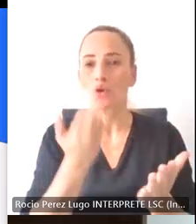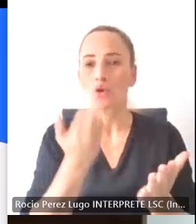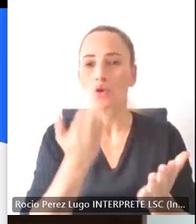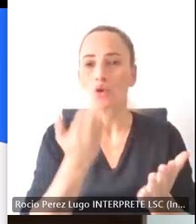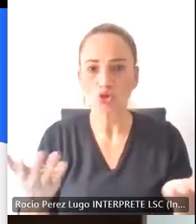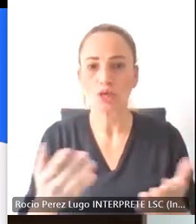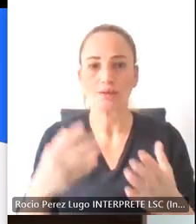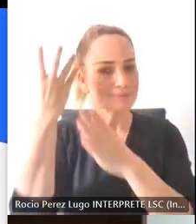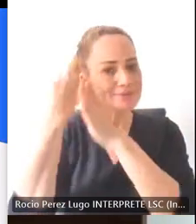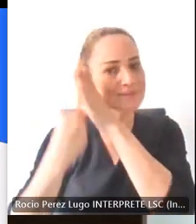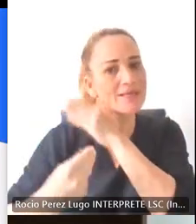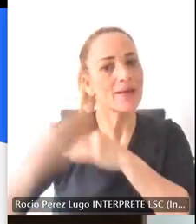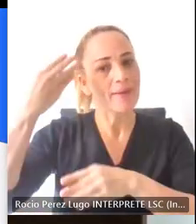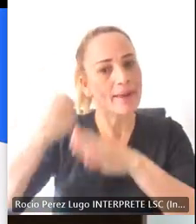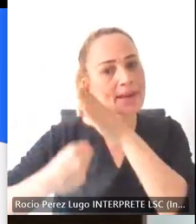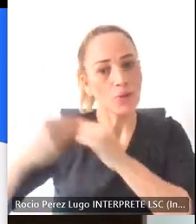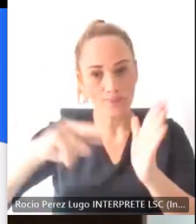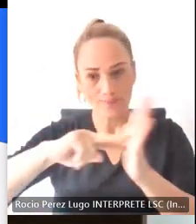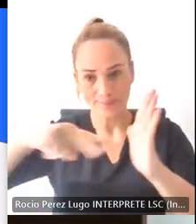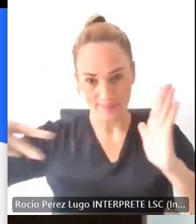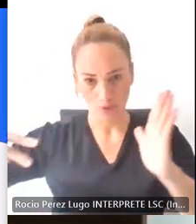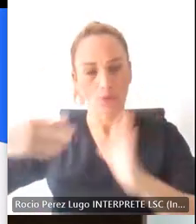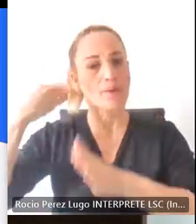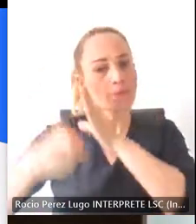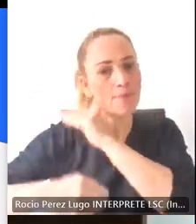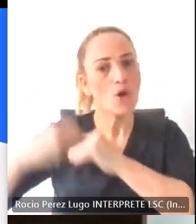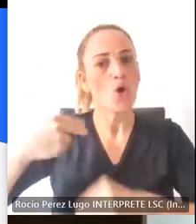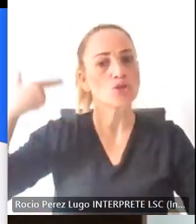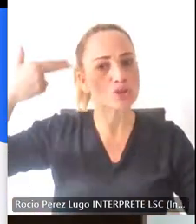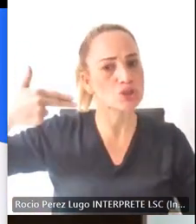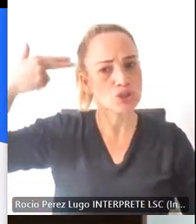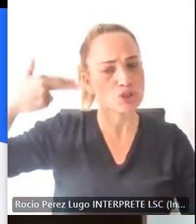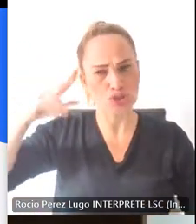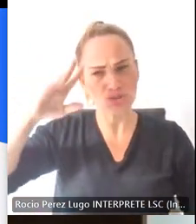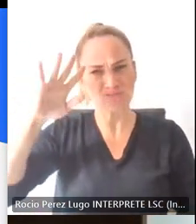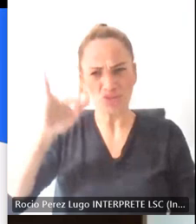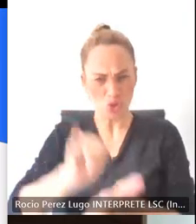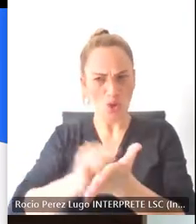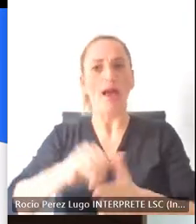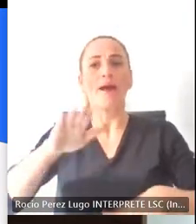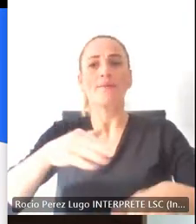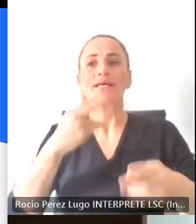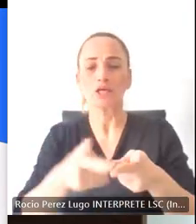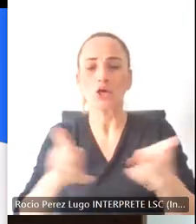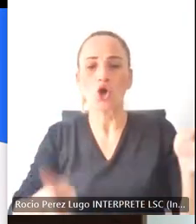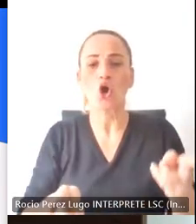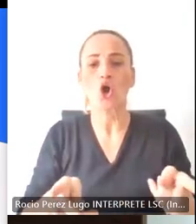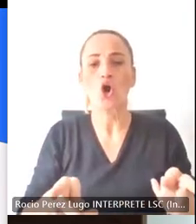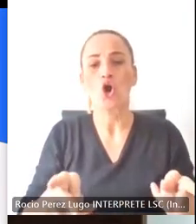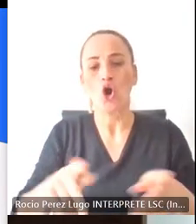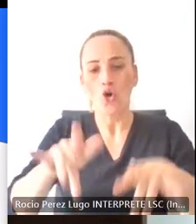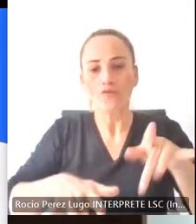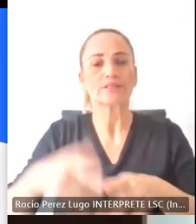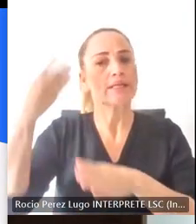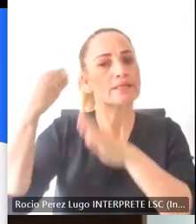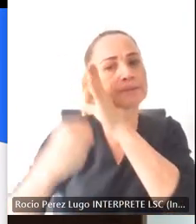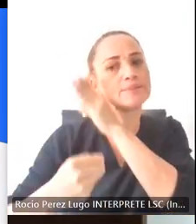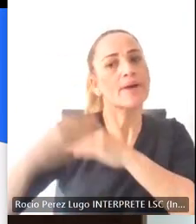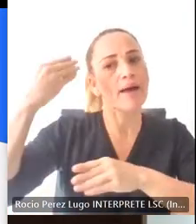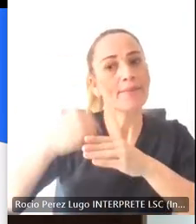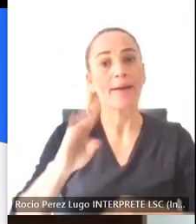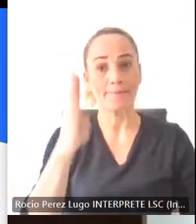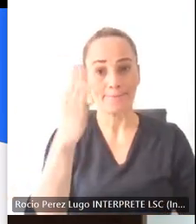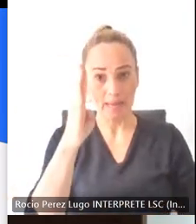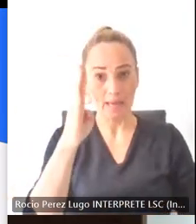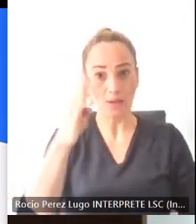para el cabello, planchas, bueno, secadoras no creo, pero sí he visto que a veces en oficinas hay planchas para el cabello en el baño y